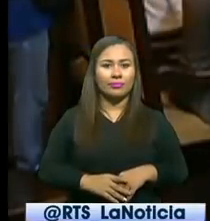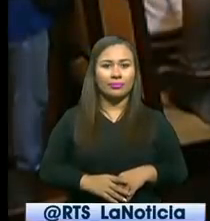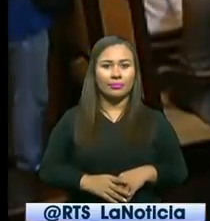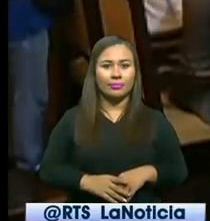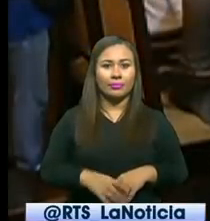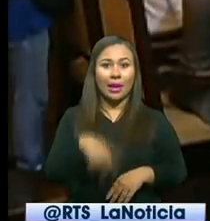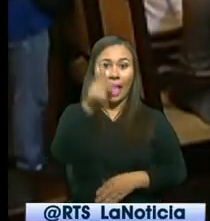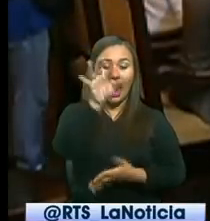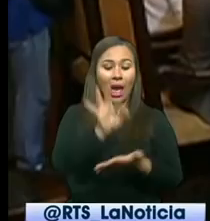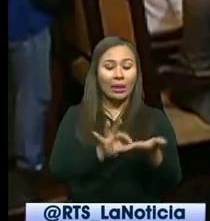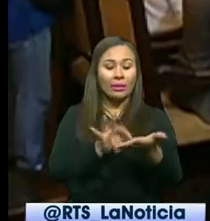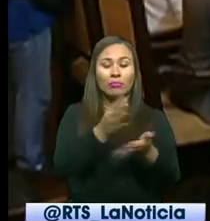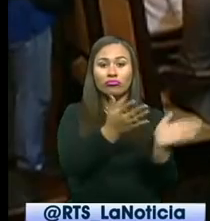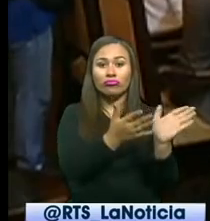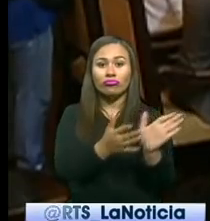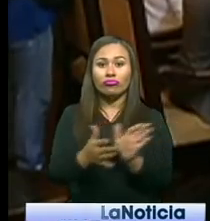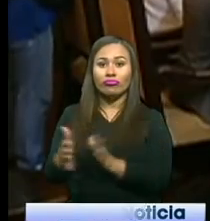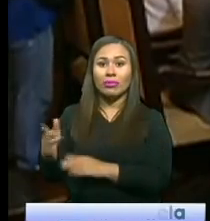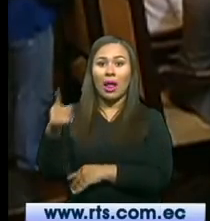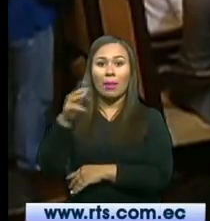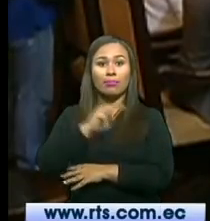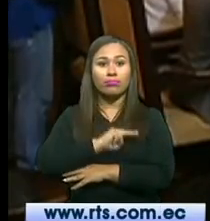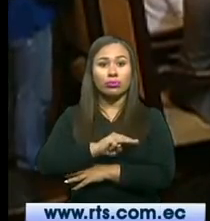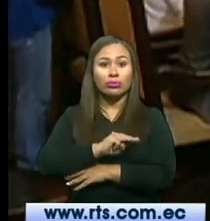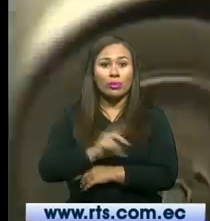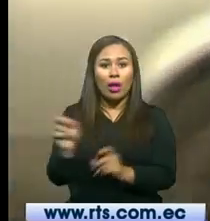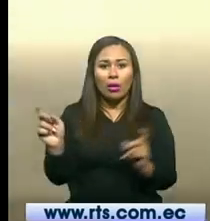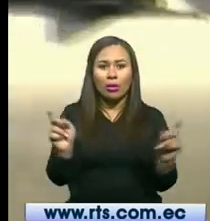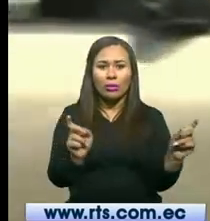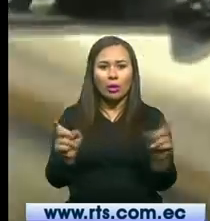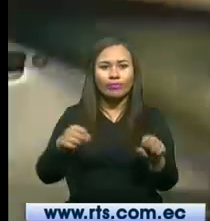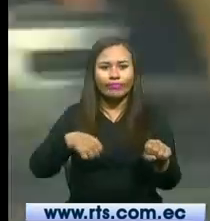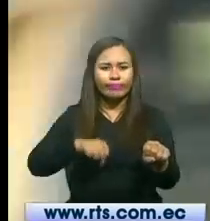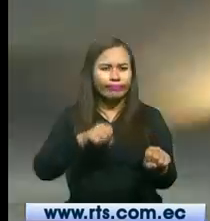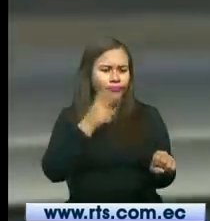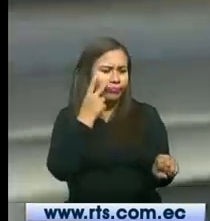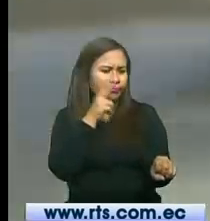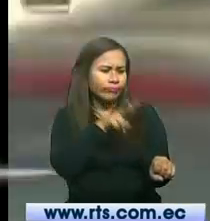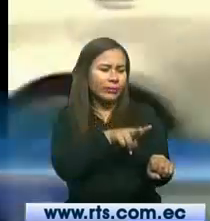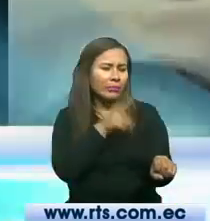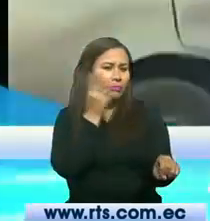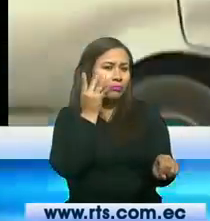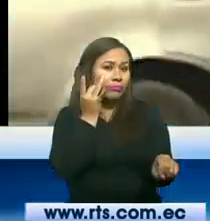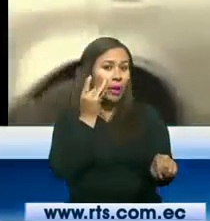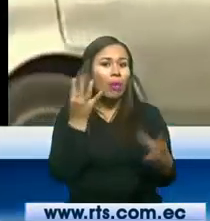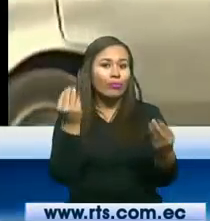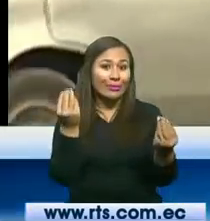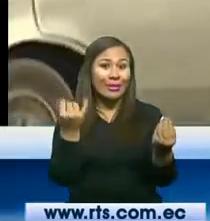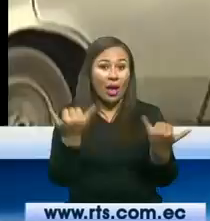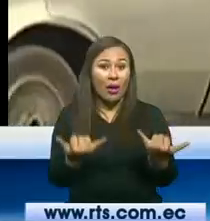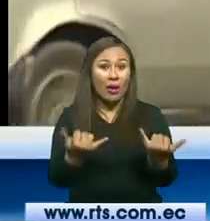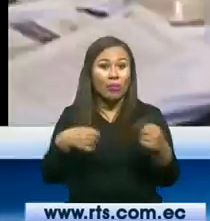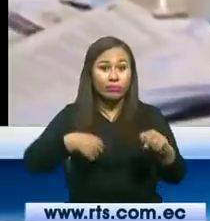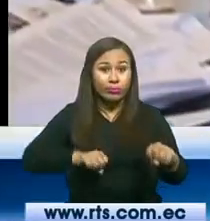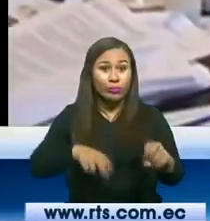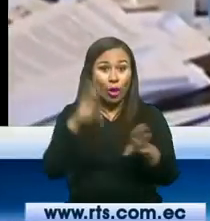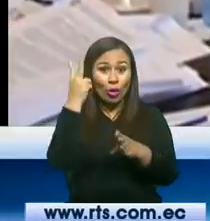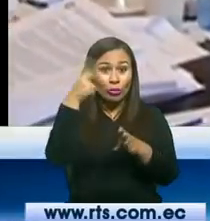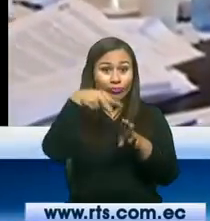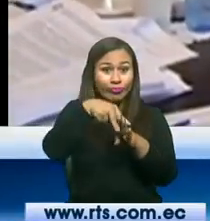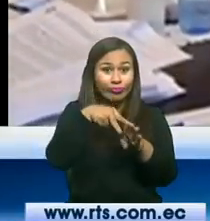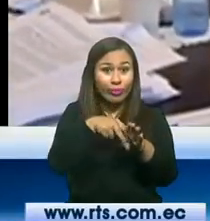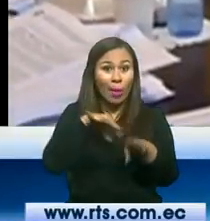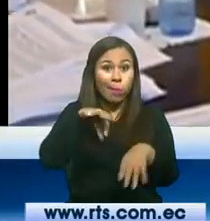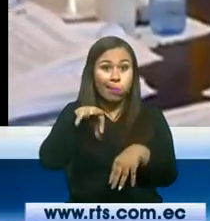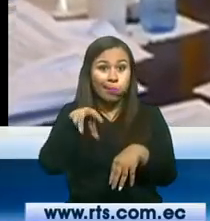En el orden del día estaba la ordenanza que establece el control de las motocicletas que circulan en el espacio público de Guayaquil, y 2 concejales